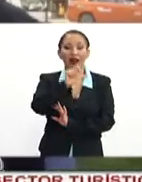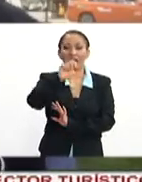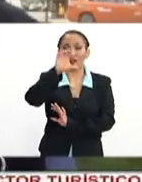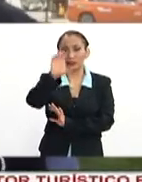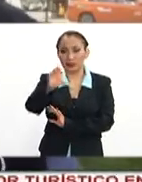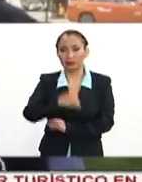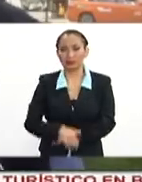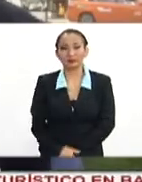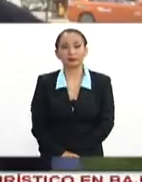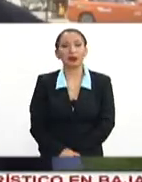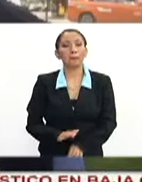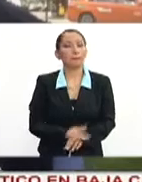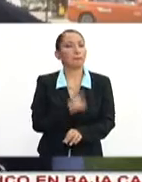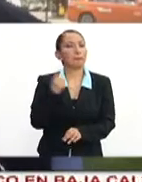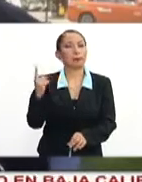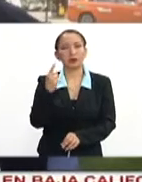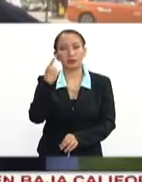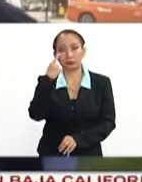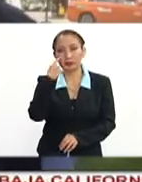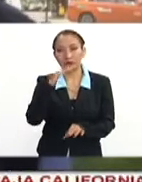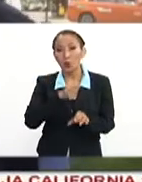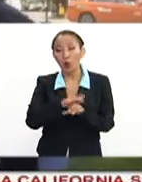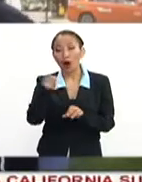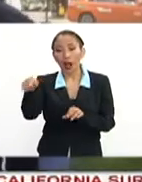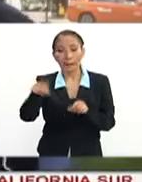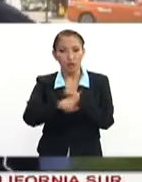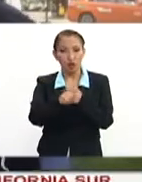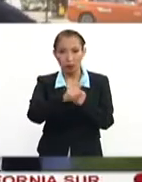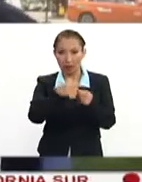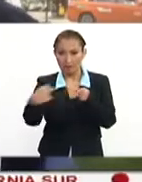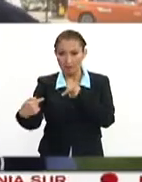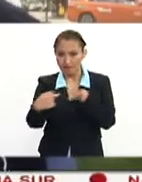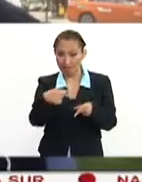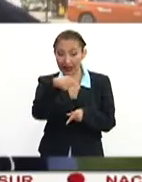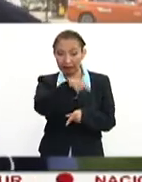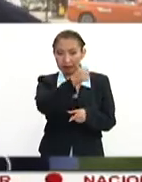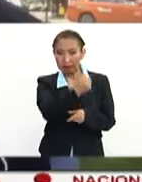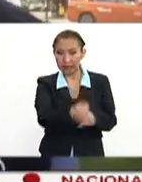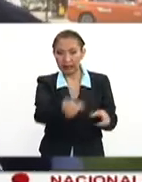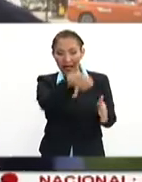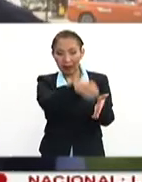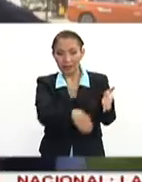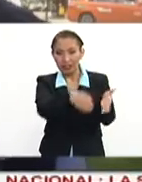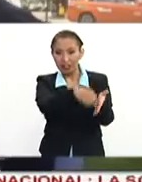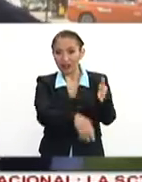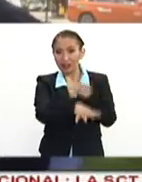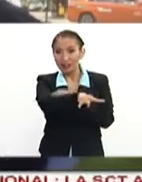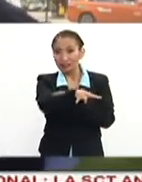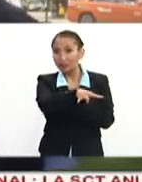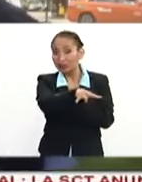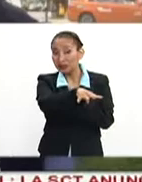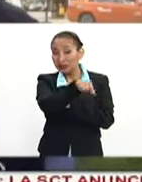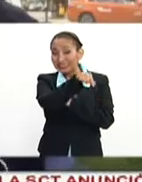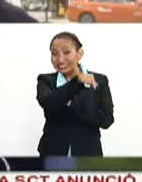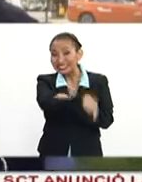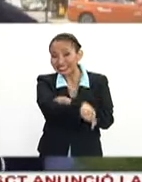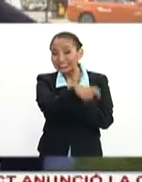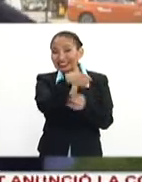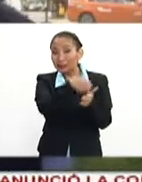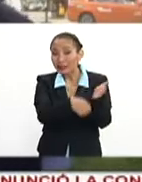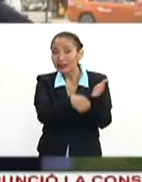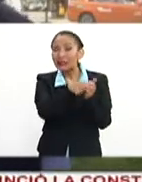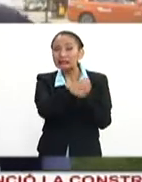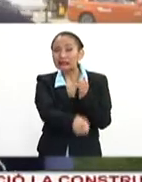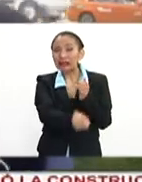estas negociaciones. ¿Por qué? ¿Cuál es la manzana de la discordia? Es este famoso capítulo 19, el